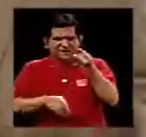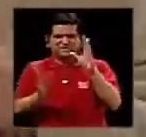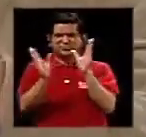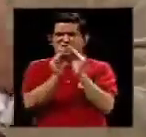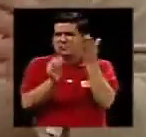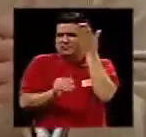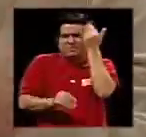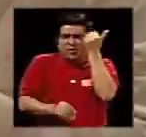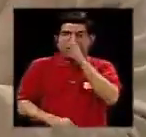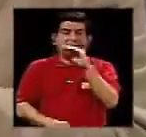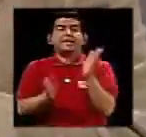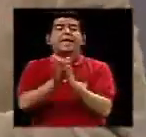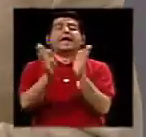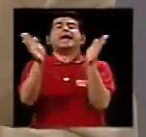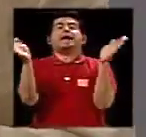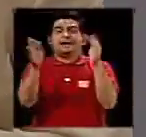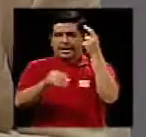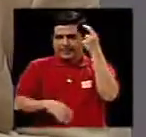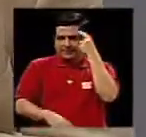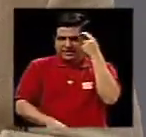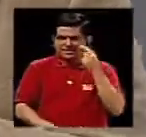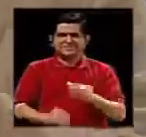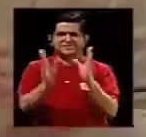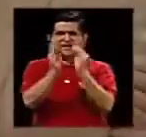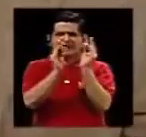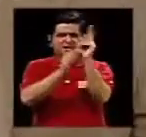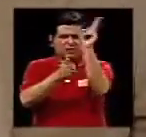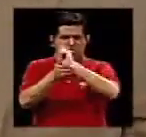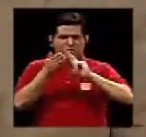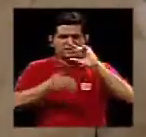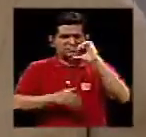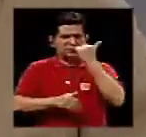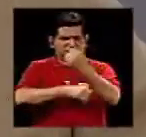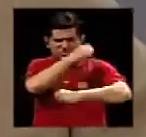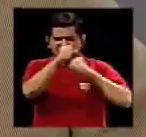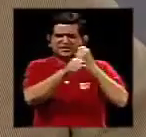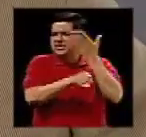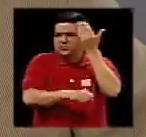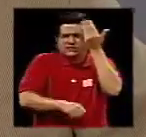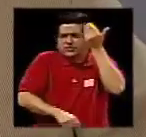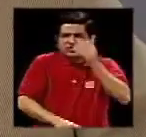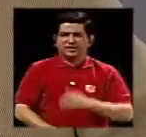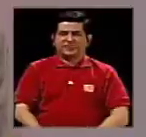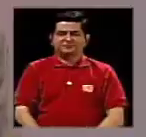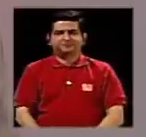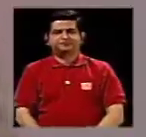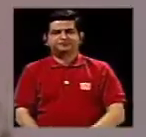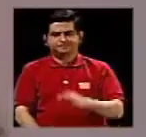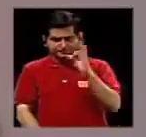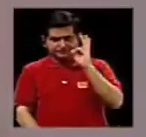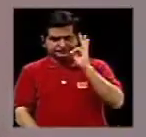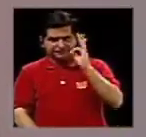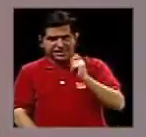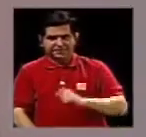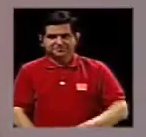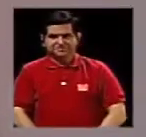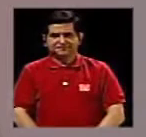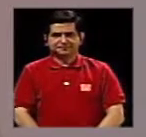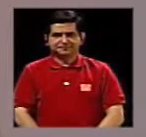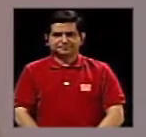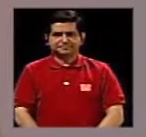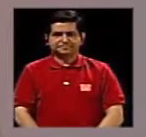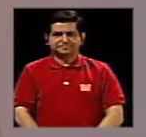congreso y en general de congresos universitarios cada 10 años Bueno